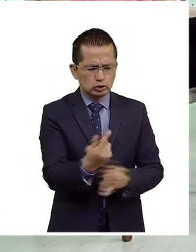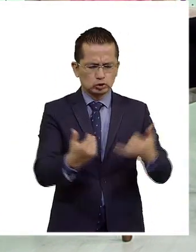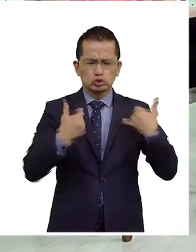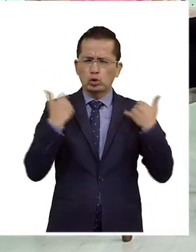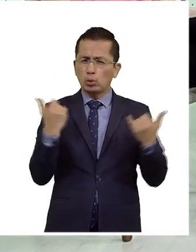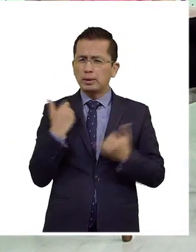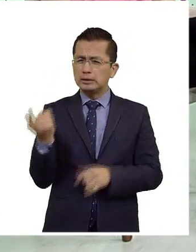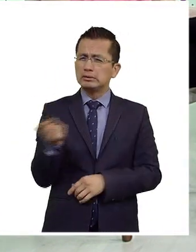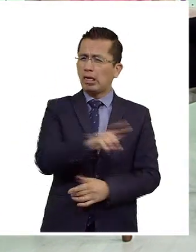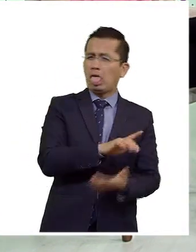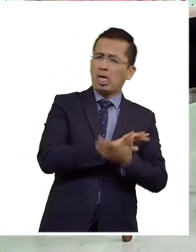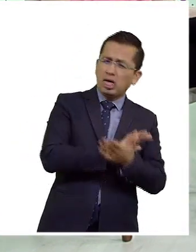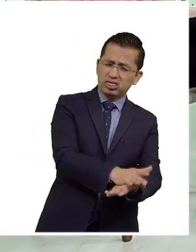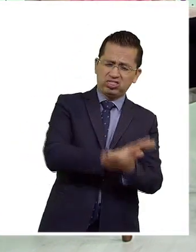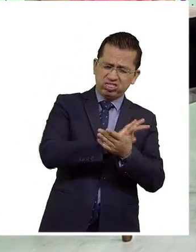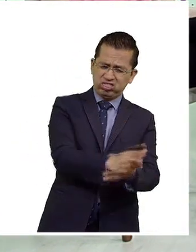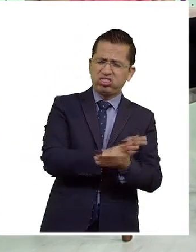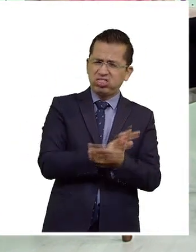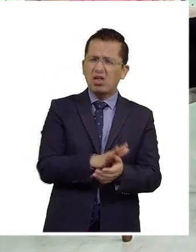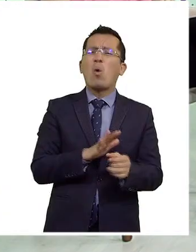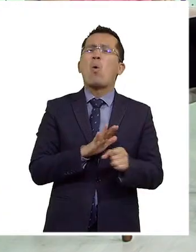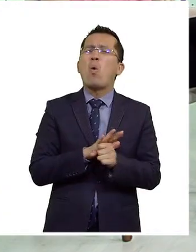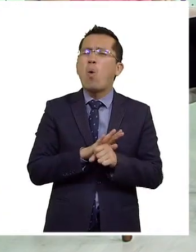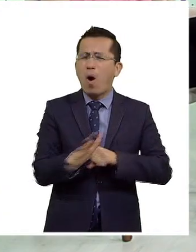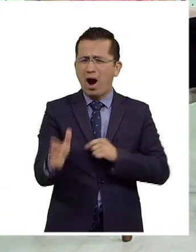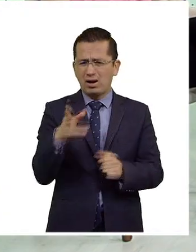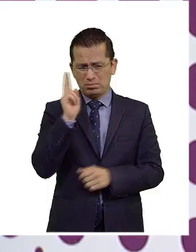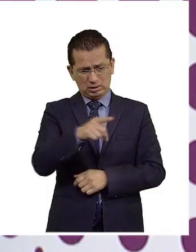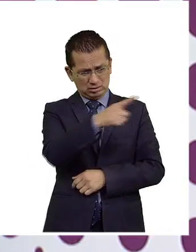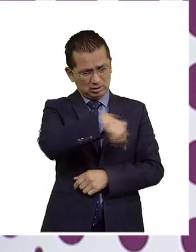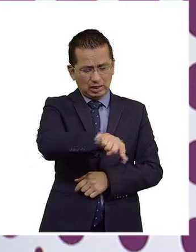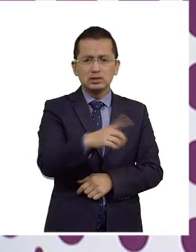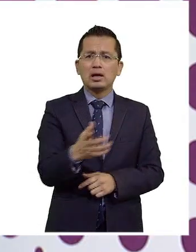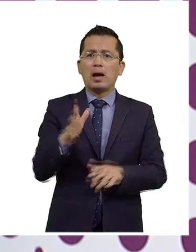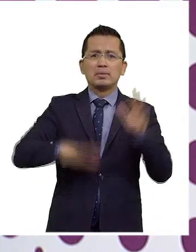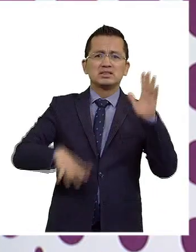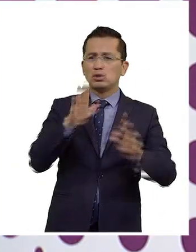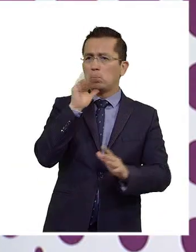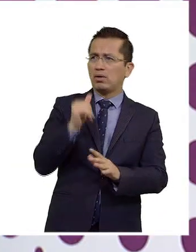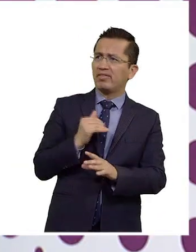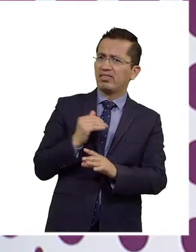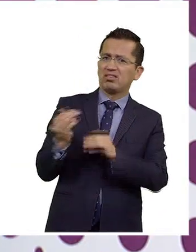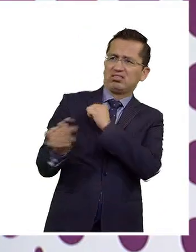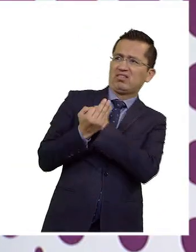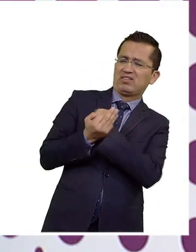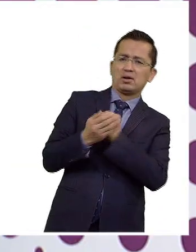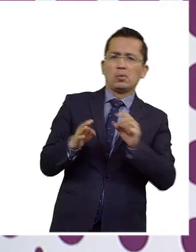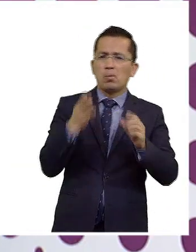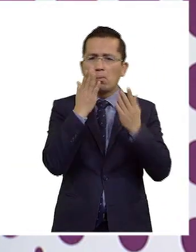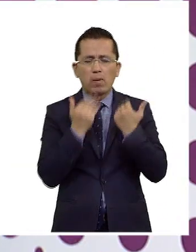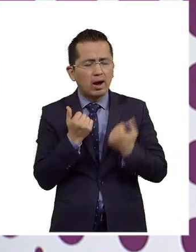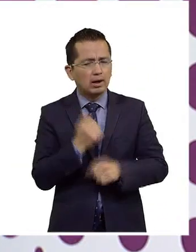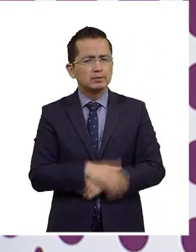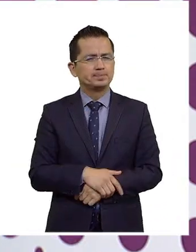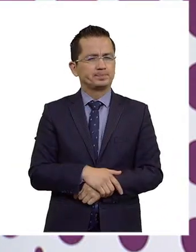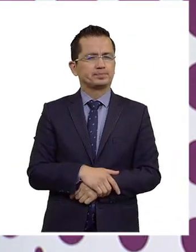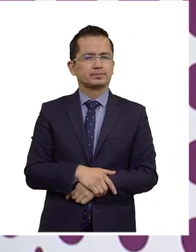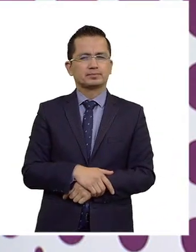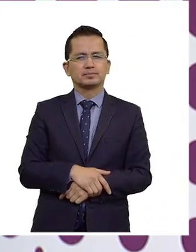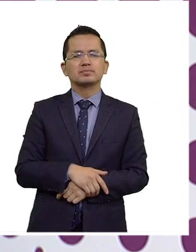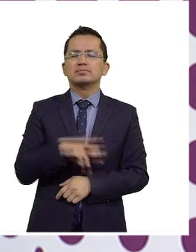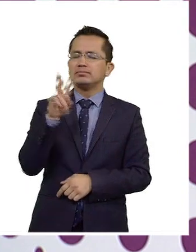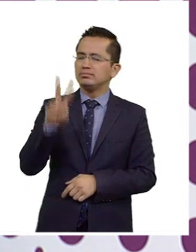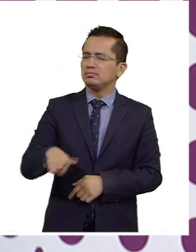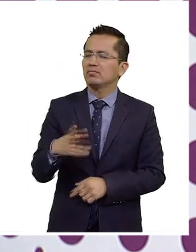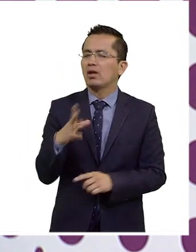su cambio de acta de una manera pues fácil, como sería la vía administrativa? Muchas y las más importantes ocurren justo en un espacio que debería ser